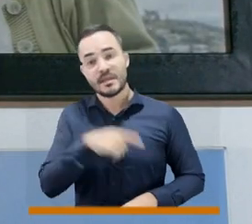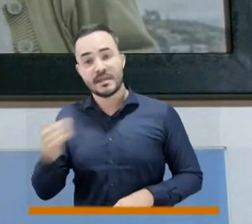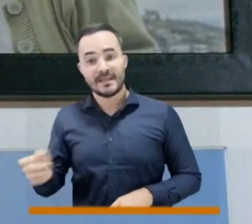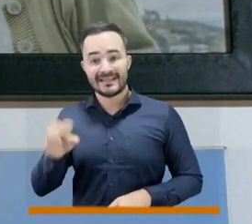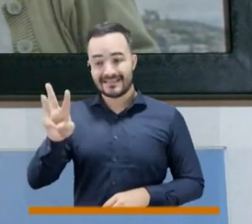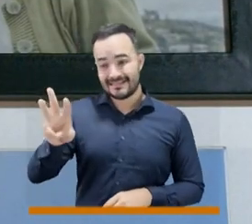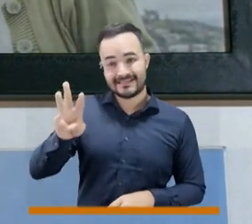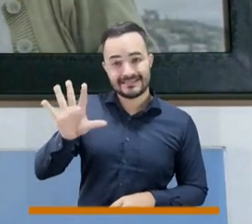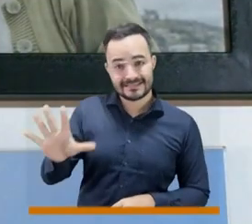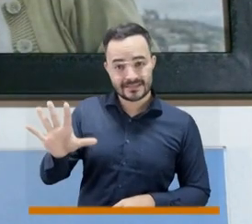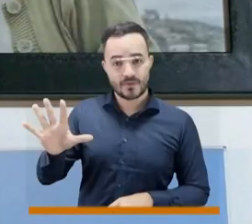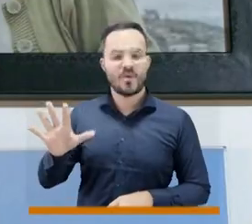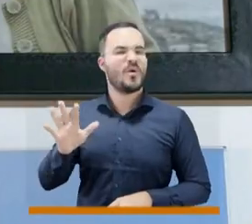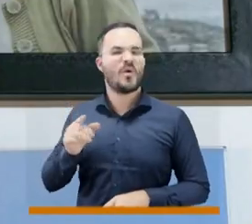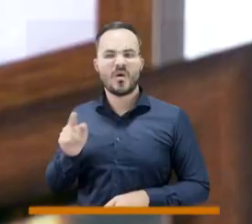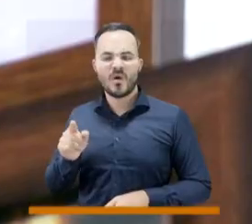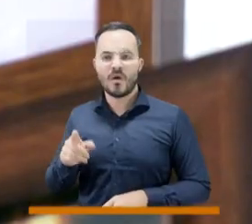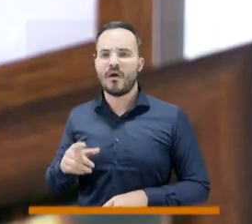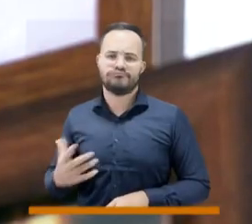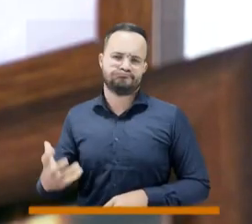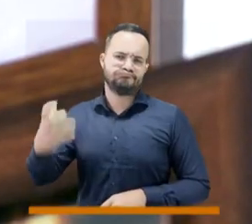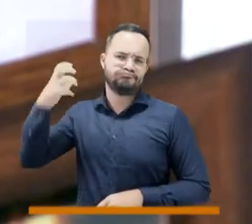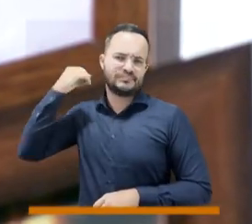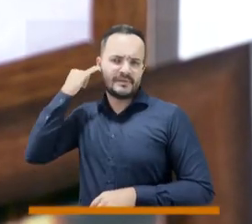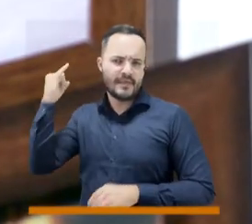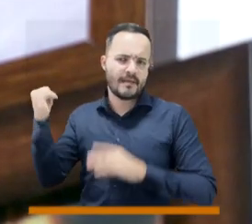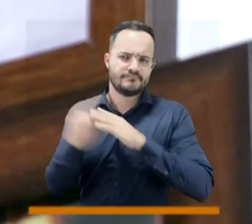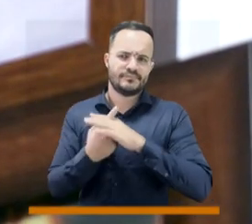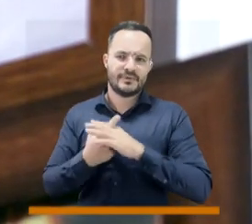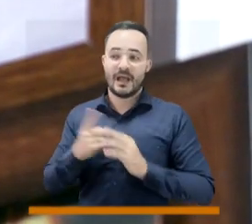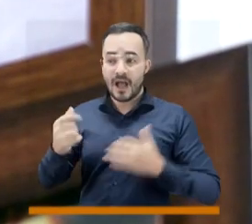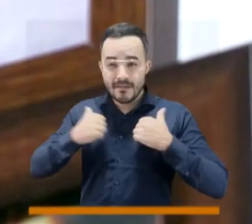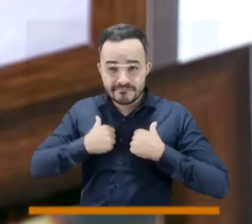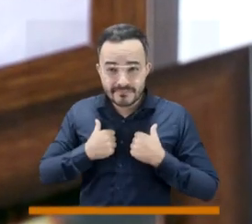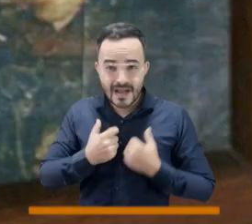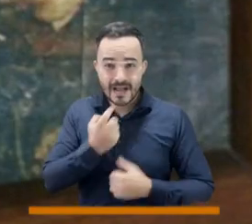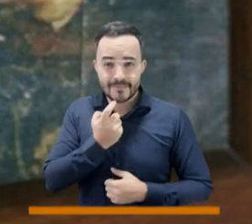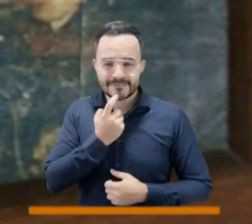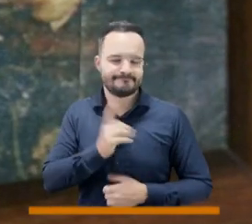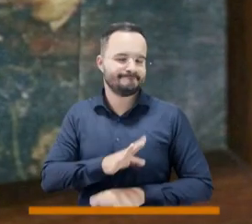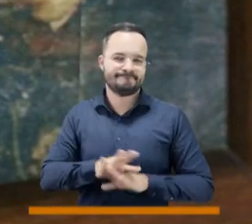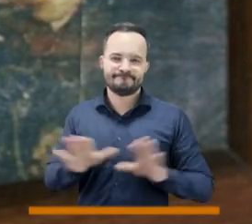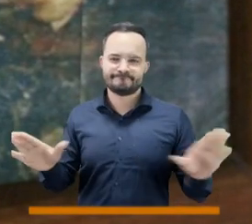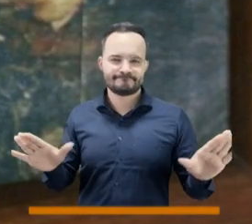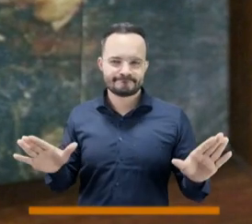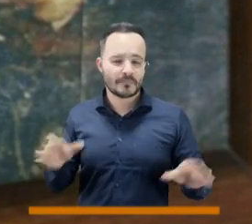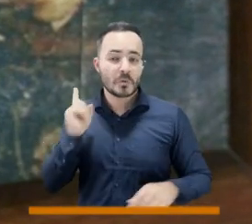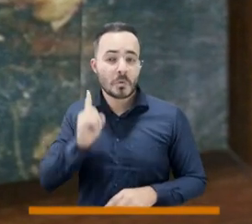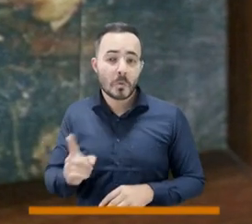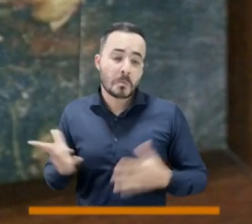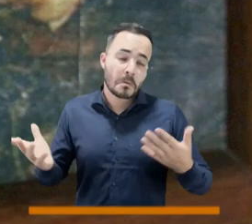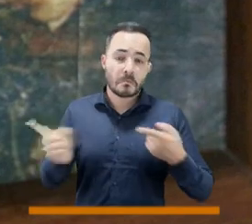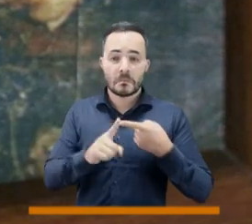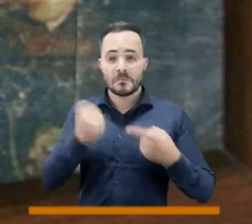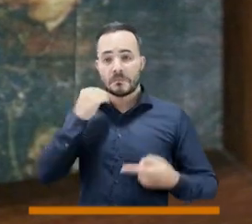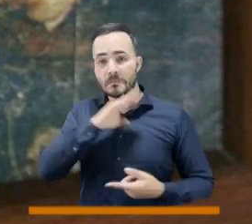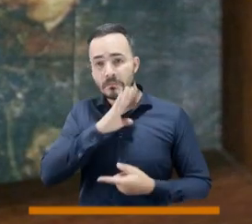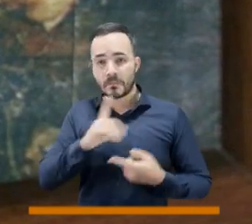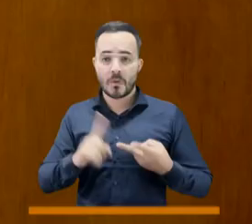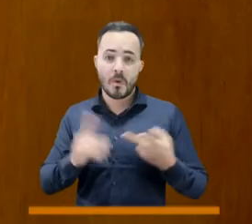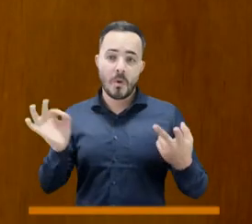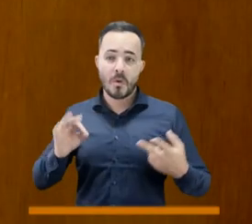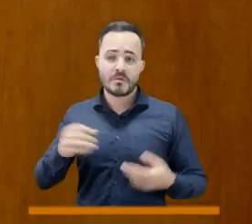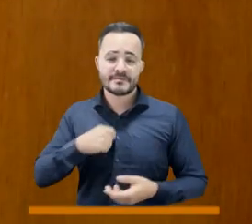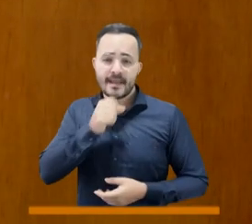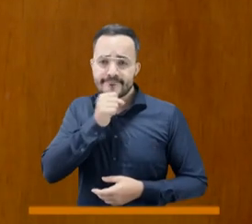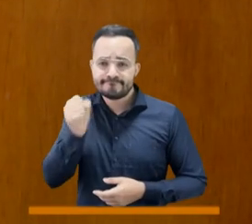pioneros, que son aquellas personas que ya no pueden cargar su silleta por una u otra razón, como es, por ejemplo, que esté enfermo o